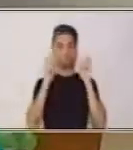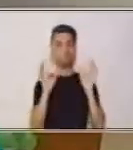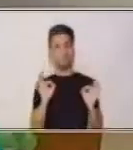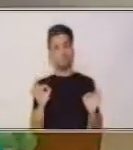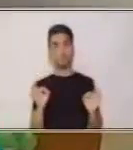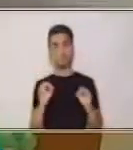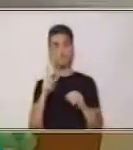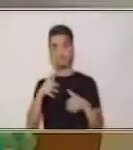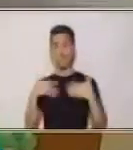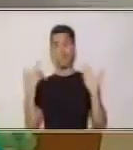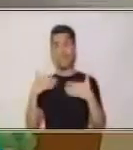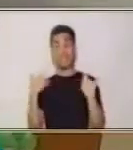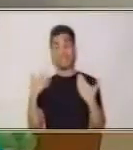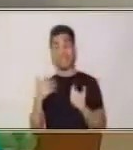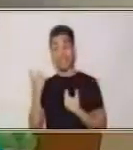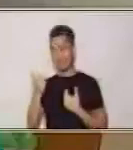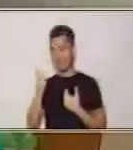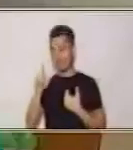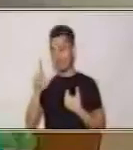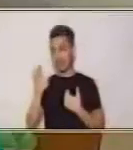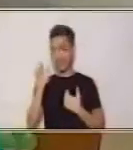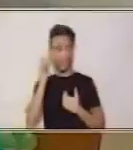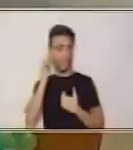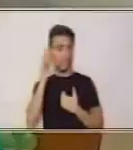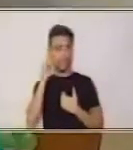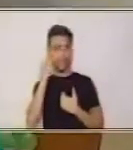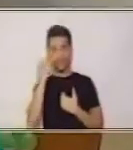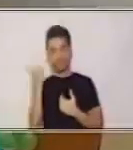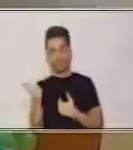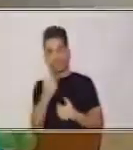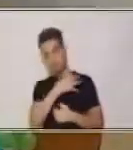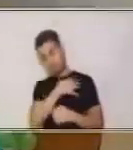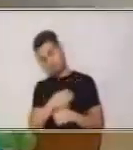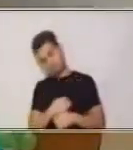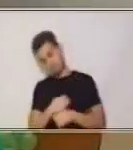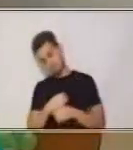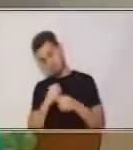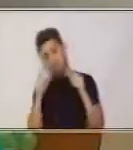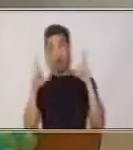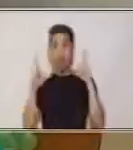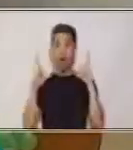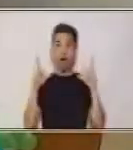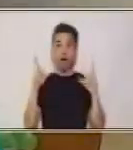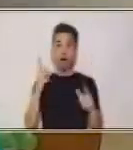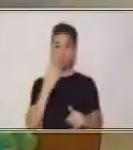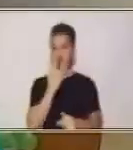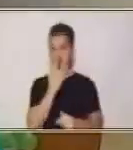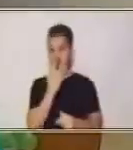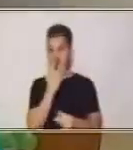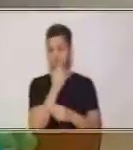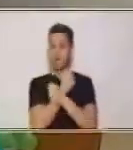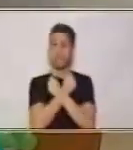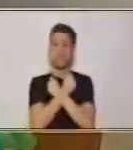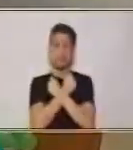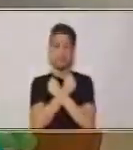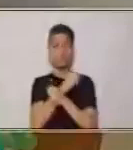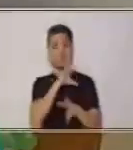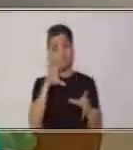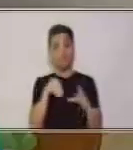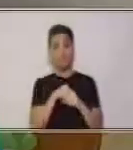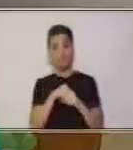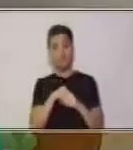Hicieron alegría, tristeza, asombro, enojo, amor. ¡Muy bien!